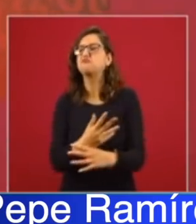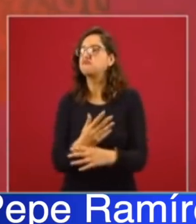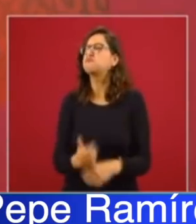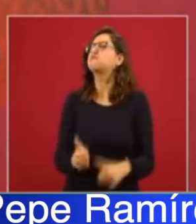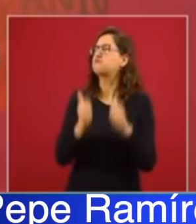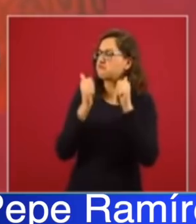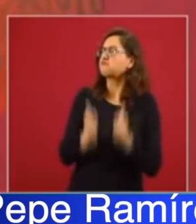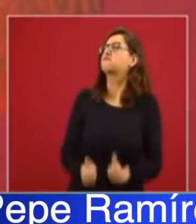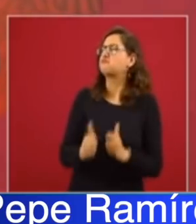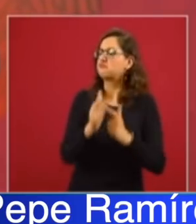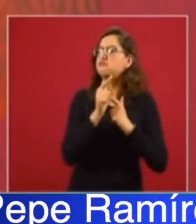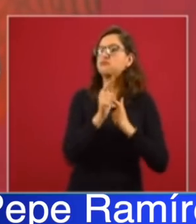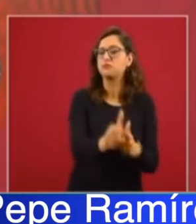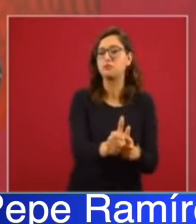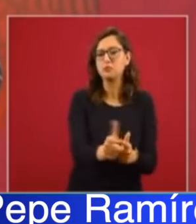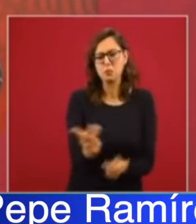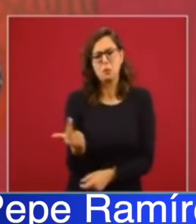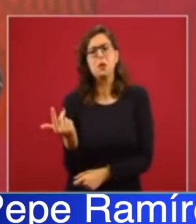que me vaya